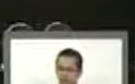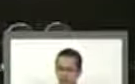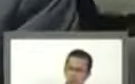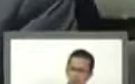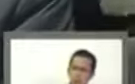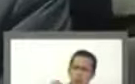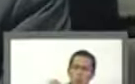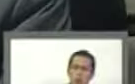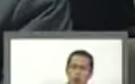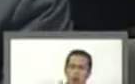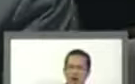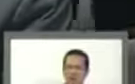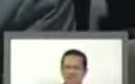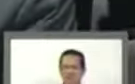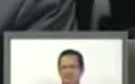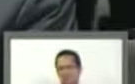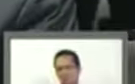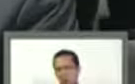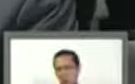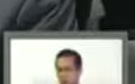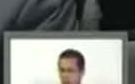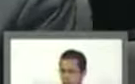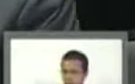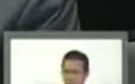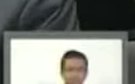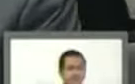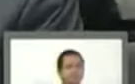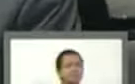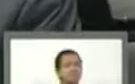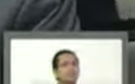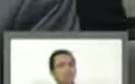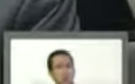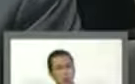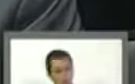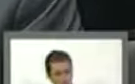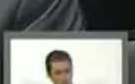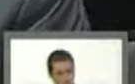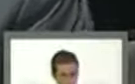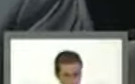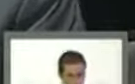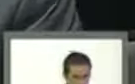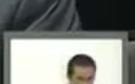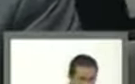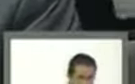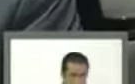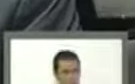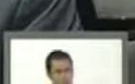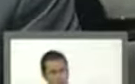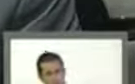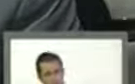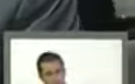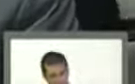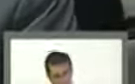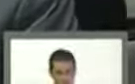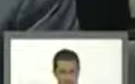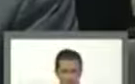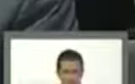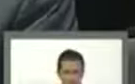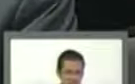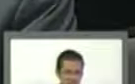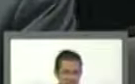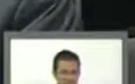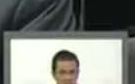septiembre, los gobiernos federal y estatal no han dado los resultados a los damnificados, la atención es lenta, han sido omisos